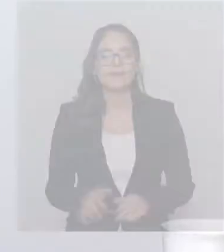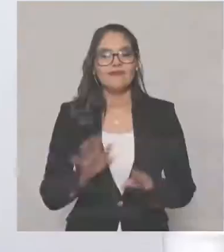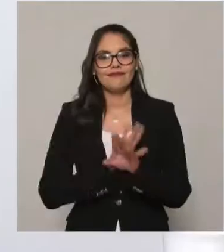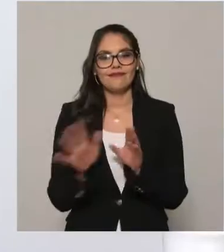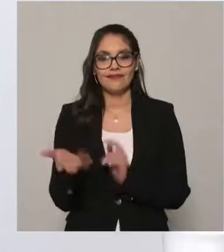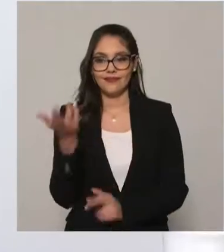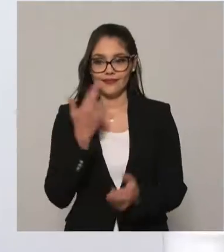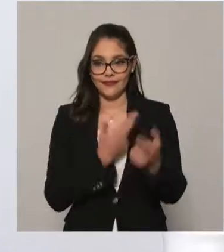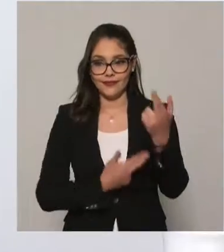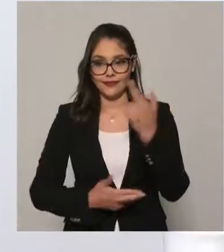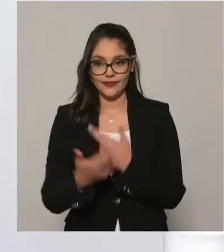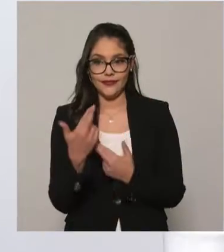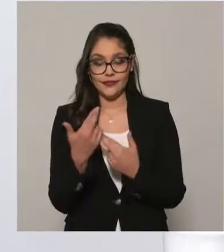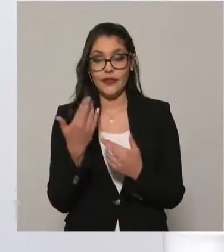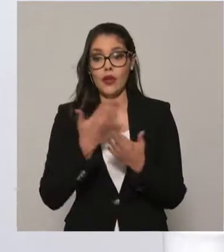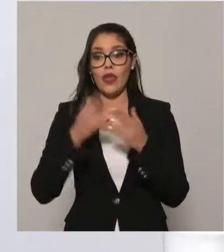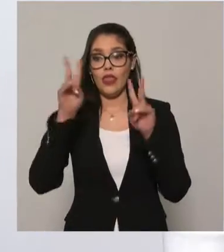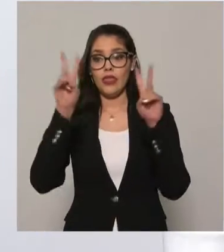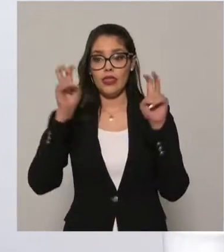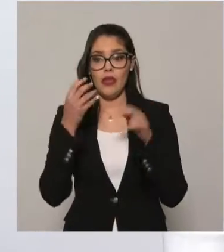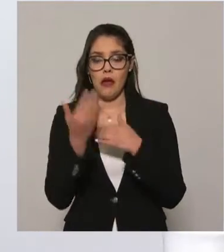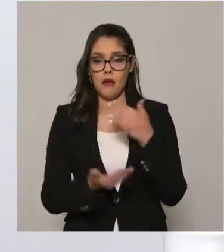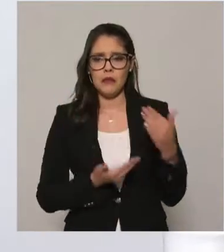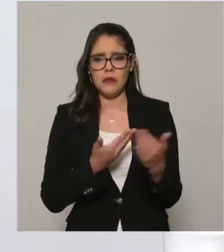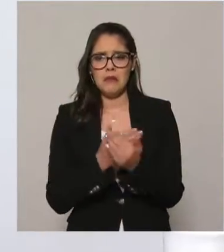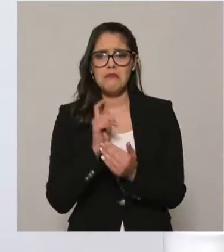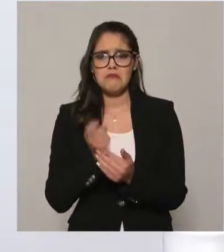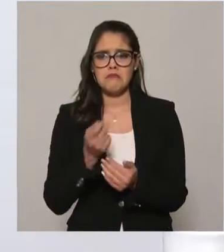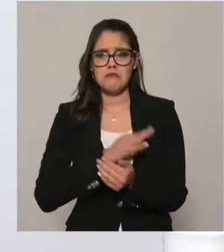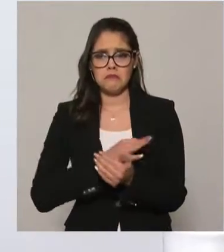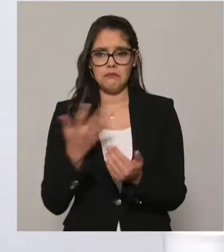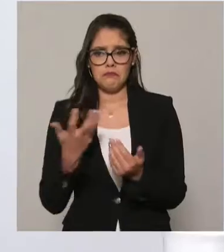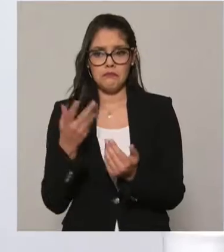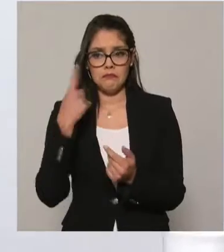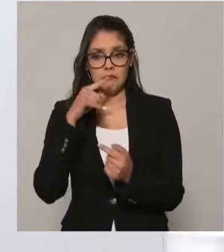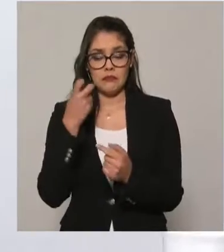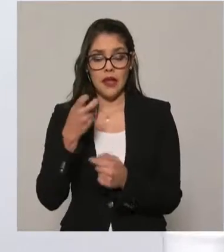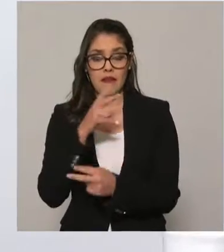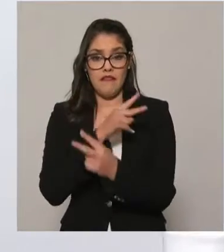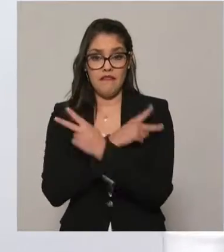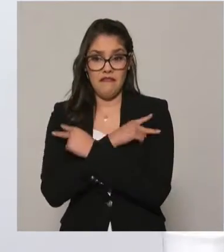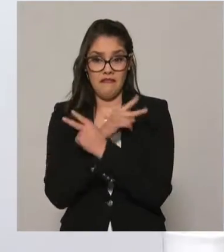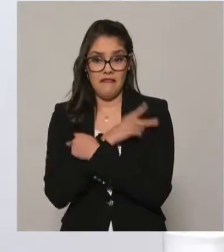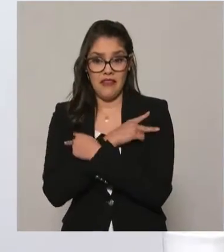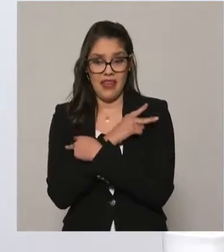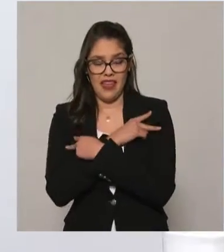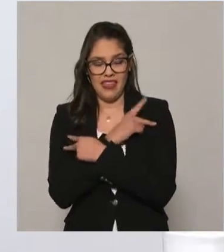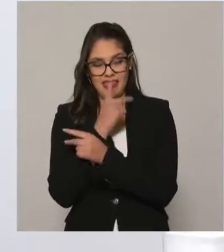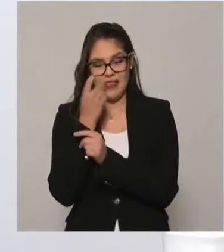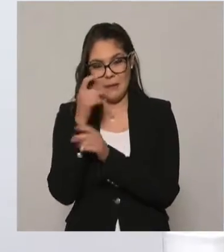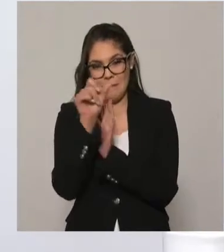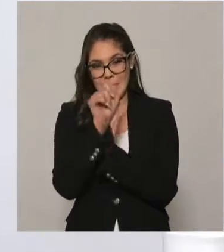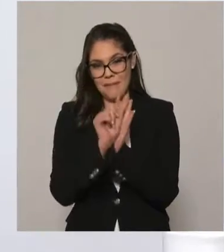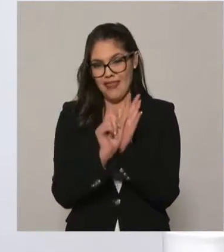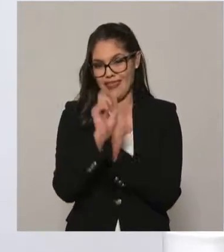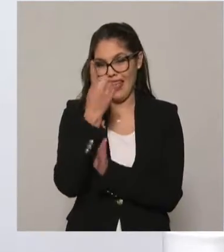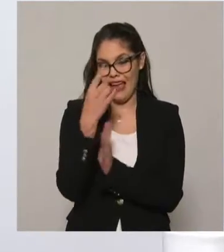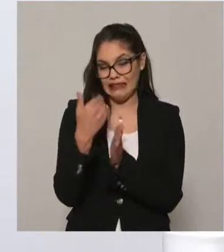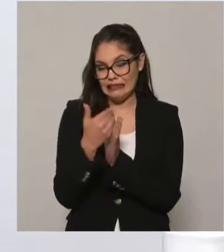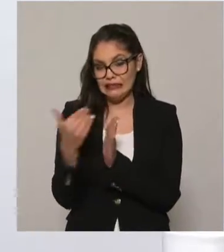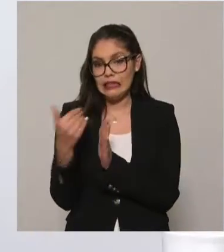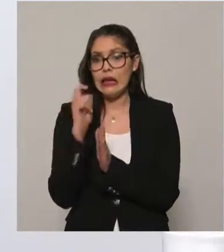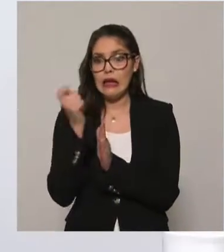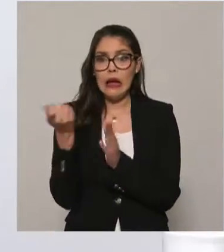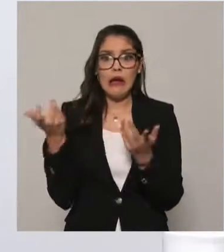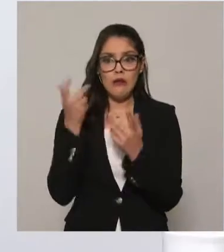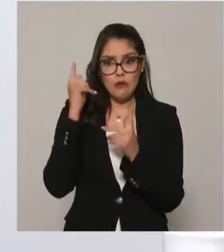Estamos de vuelta en Agenda y Contexto. El tema en la mesa, ¿qué hacer en estas vacaciones, en esta temporada decembrina con el turismo? ¿Qué